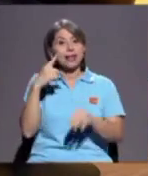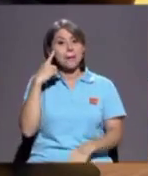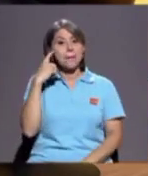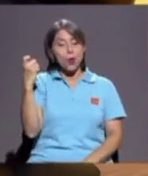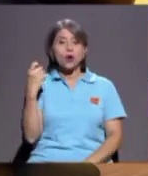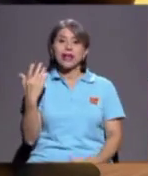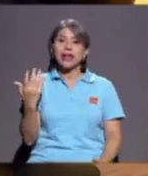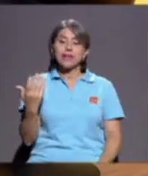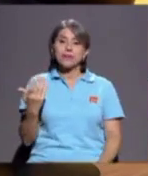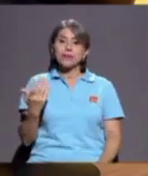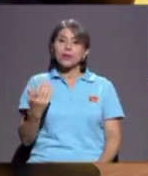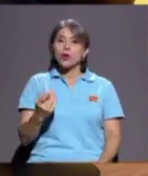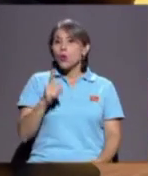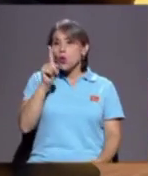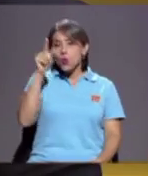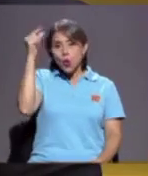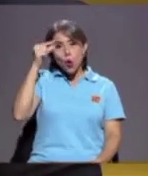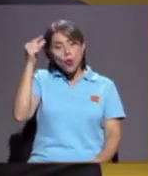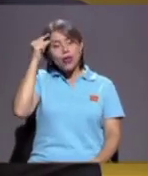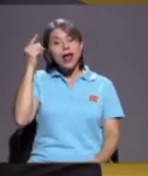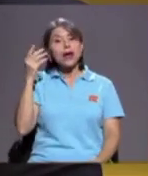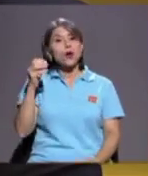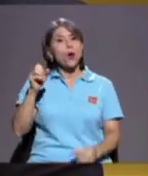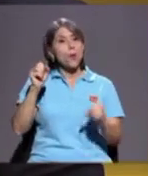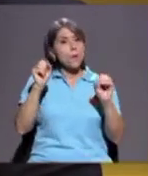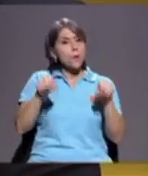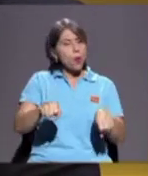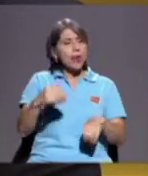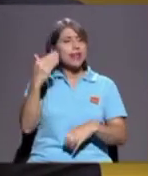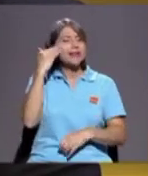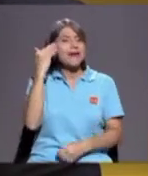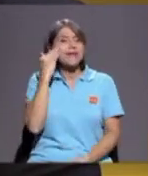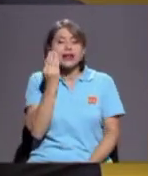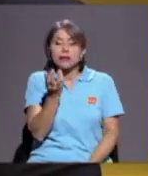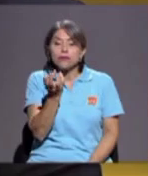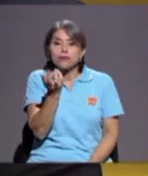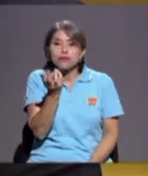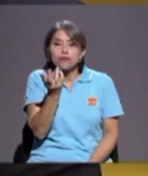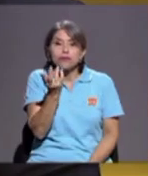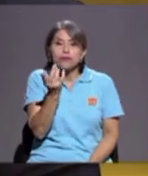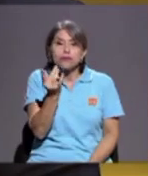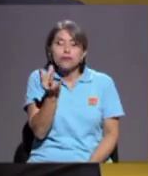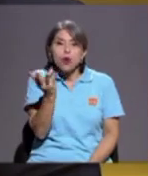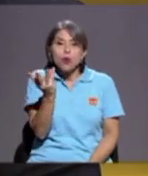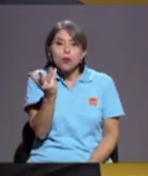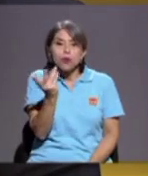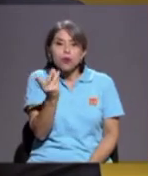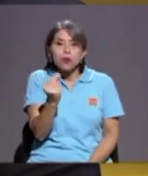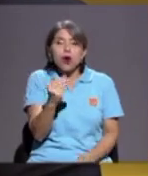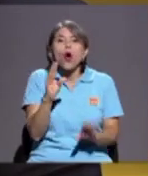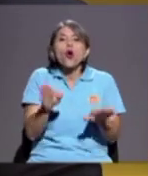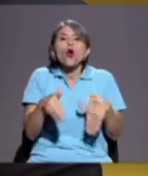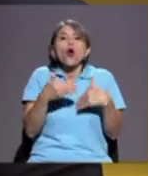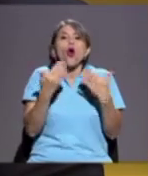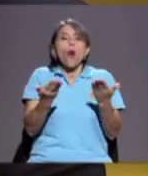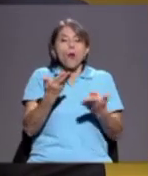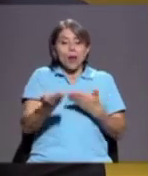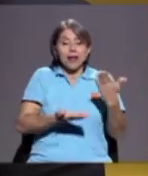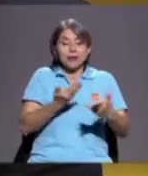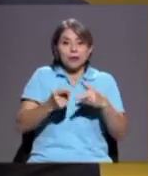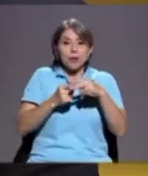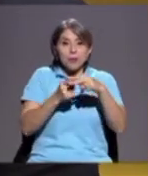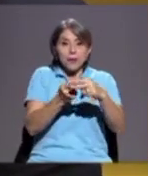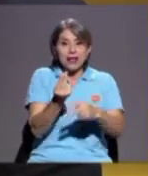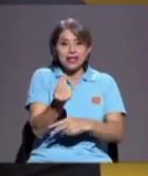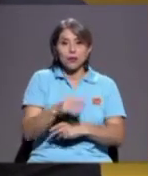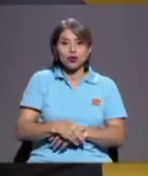que tiene, digamos, un gobierno de cuantificar cómo va la cartera de préstamos. Los métodos tradicionales